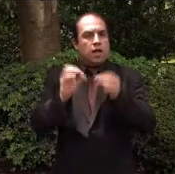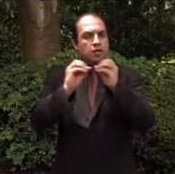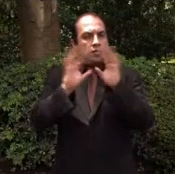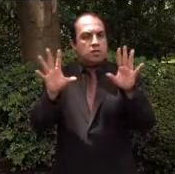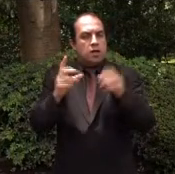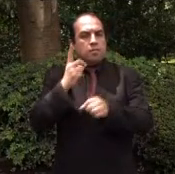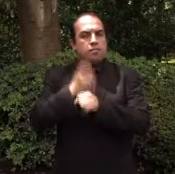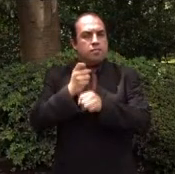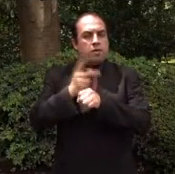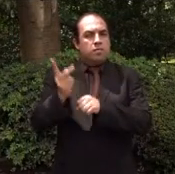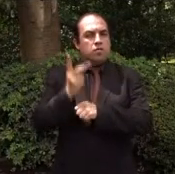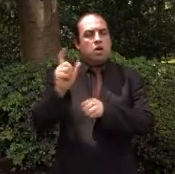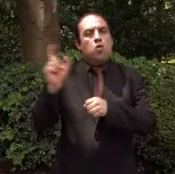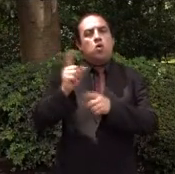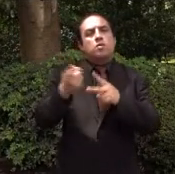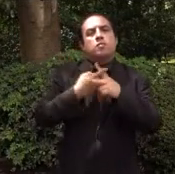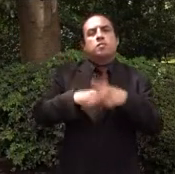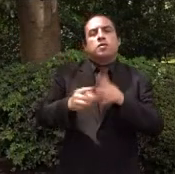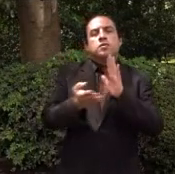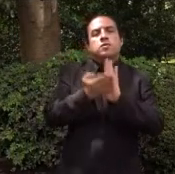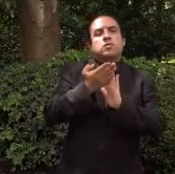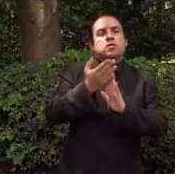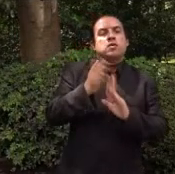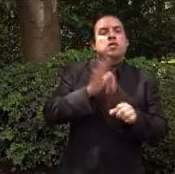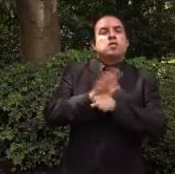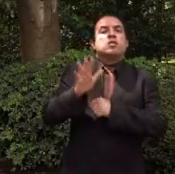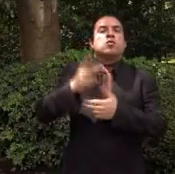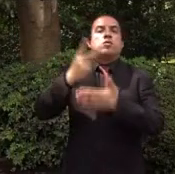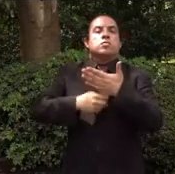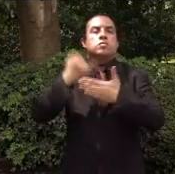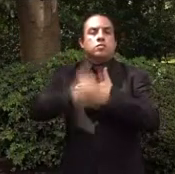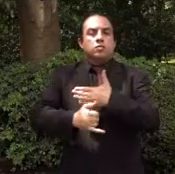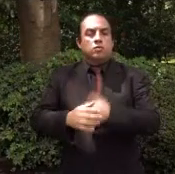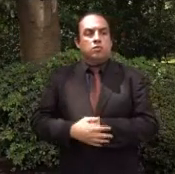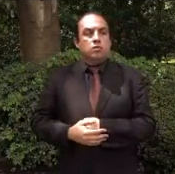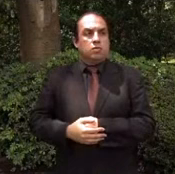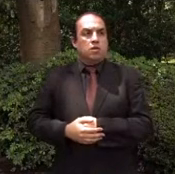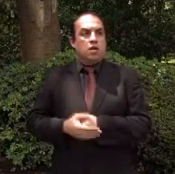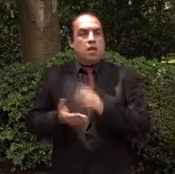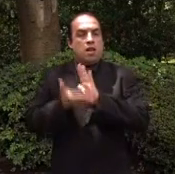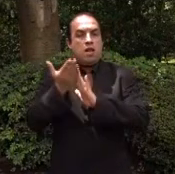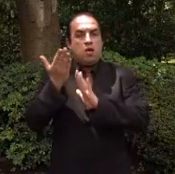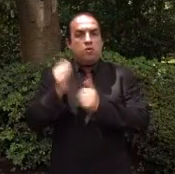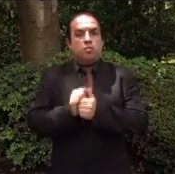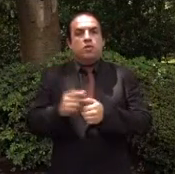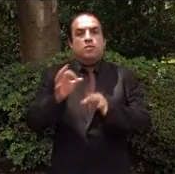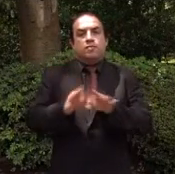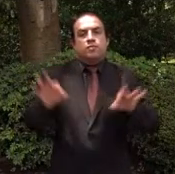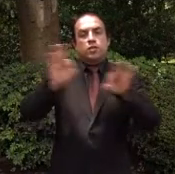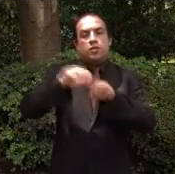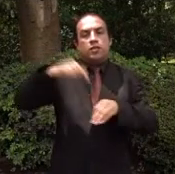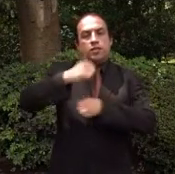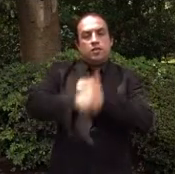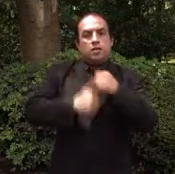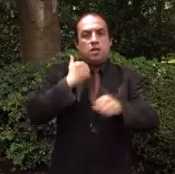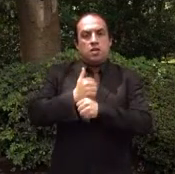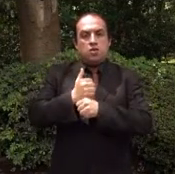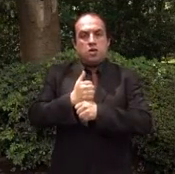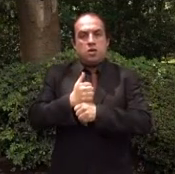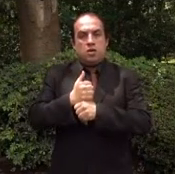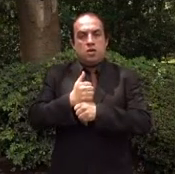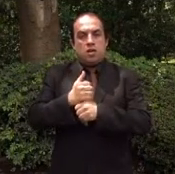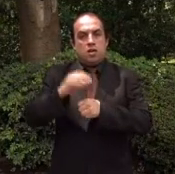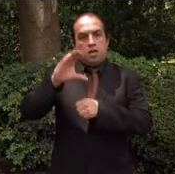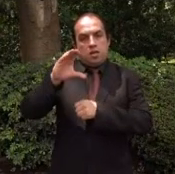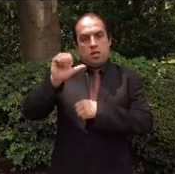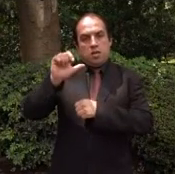¿cuándo inician las obras y en qué proyectos? La obra más importante este año es la de la calzada